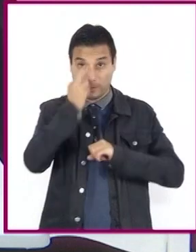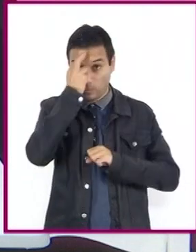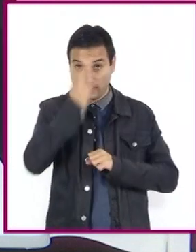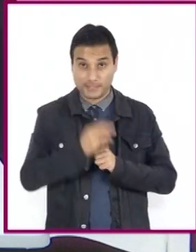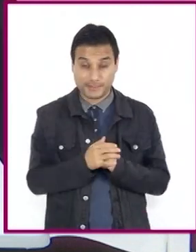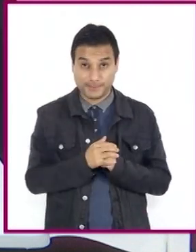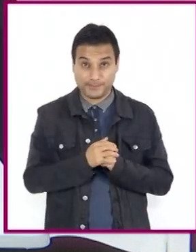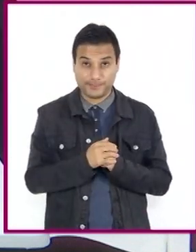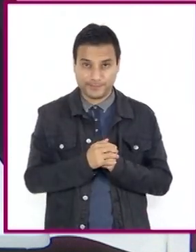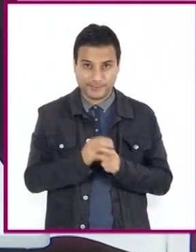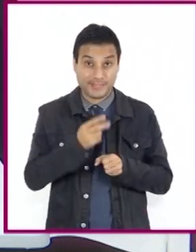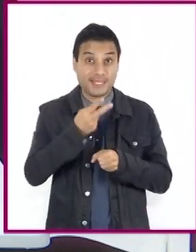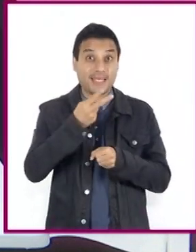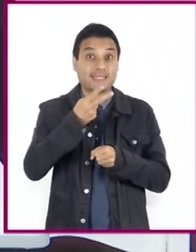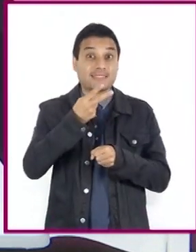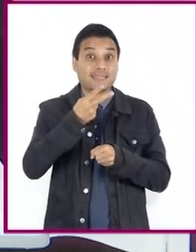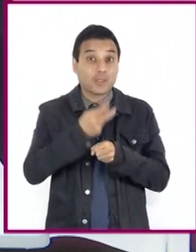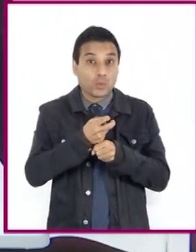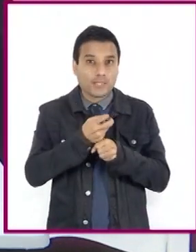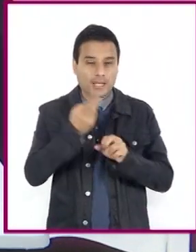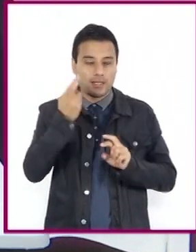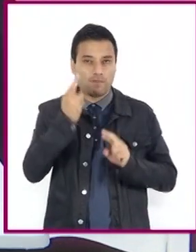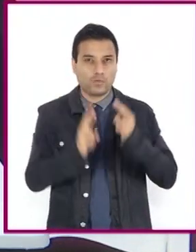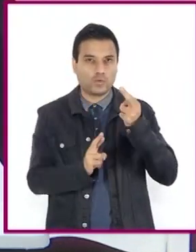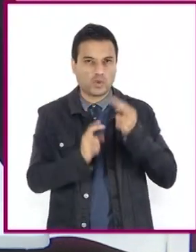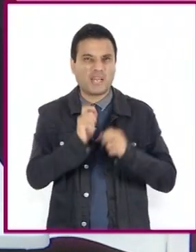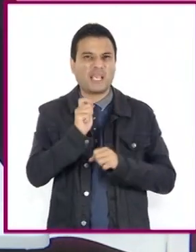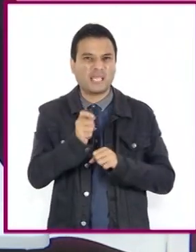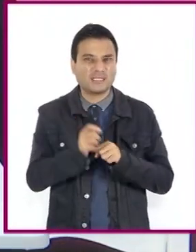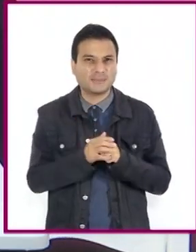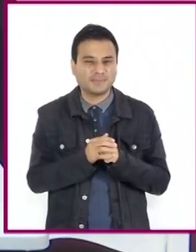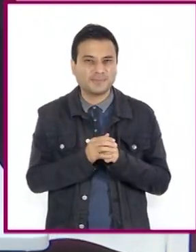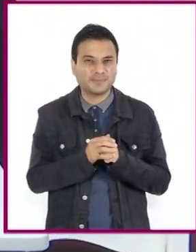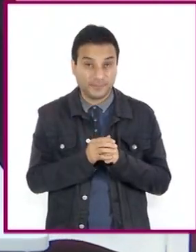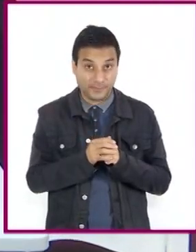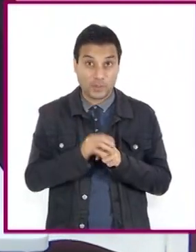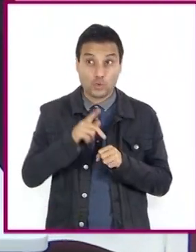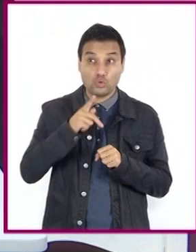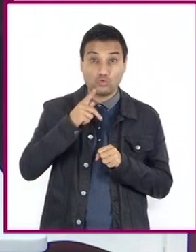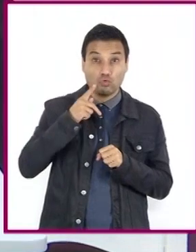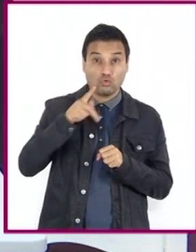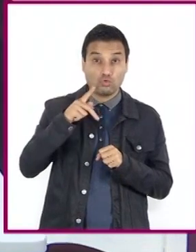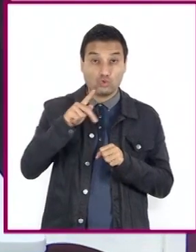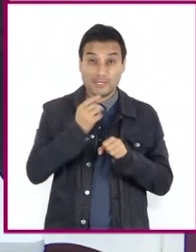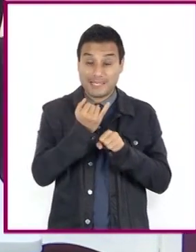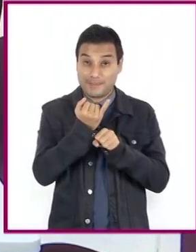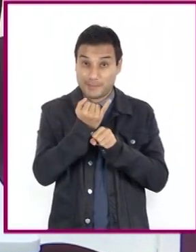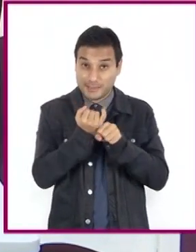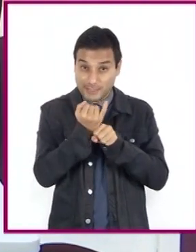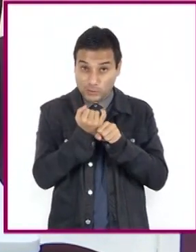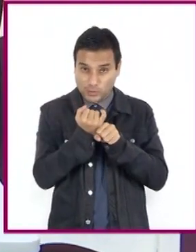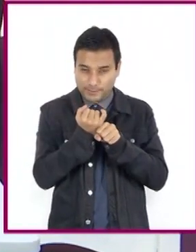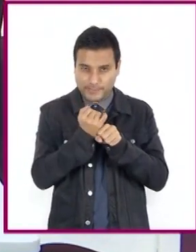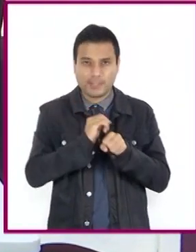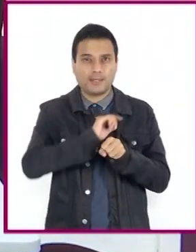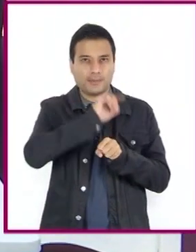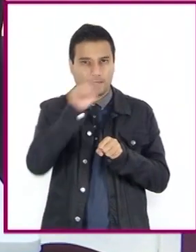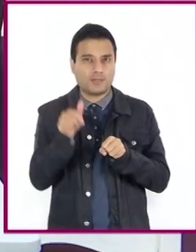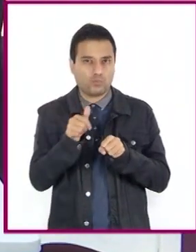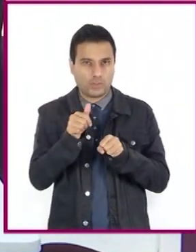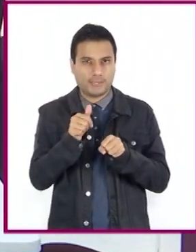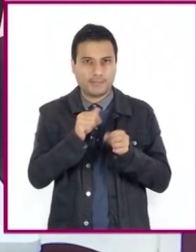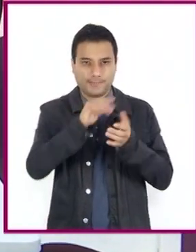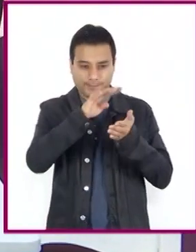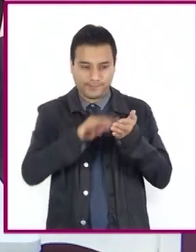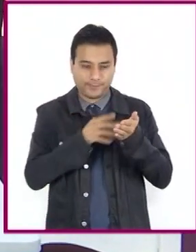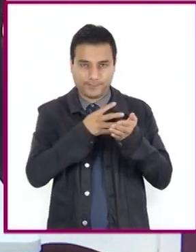La segunda revolución de la química, es decir, los trabajos que dieron como resultado la elaboración de la tabla periódica, también serán